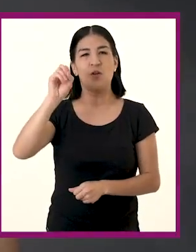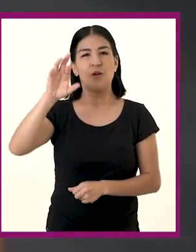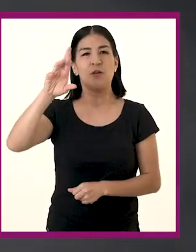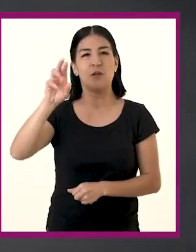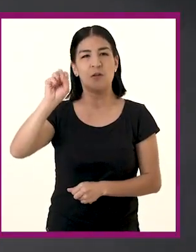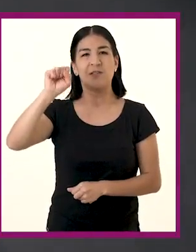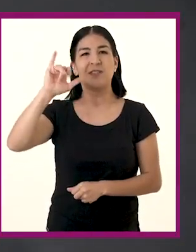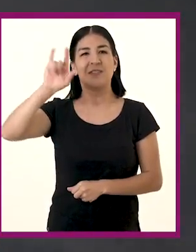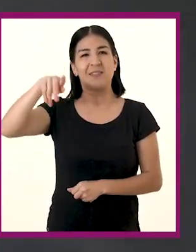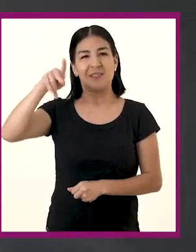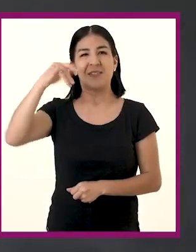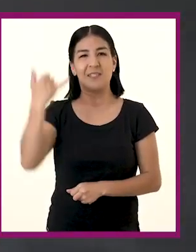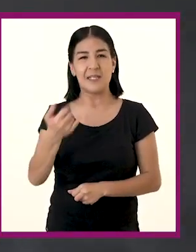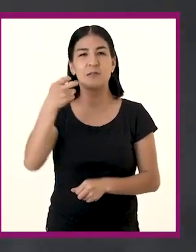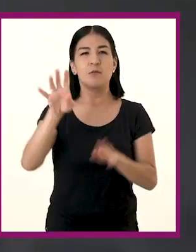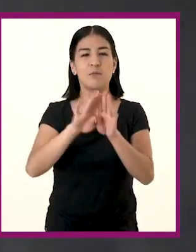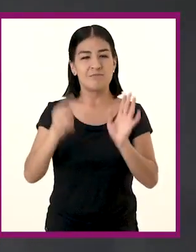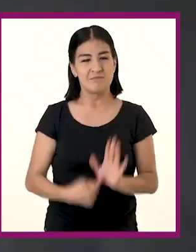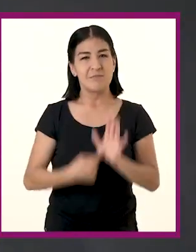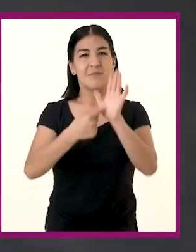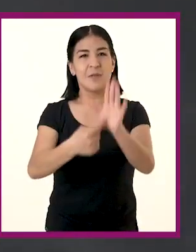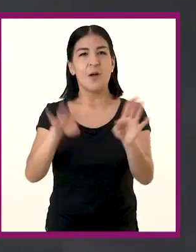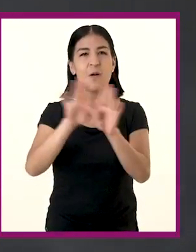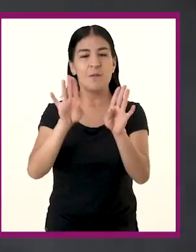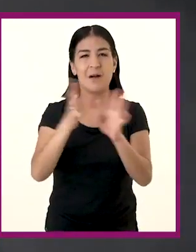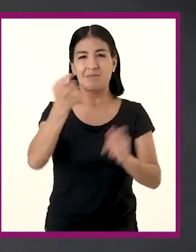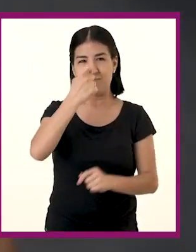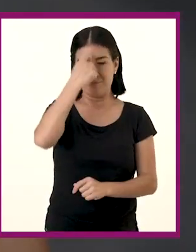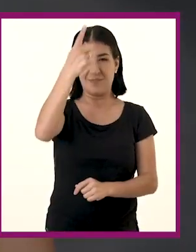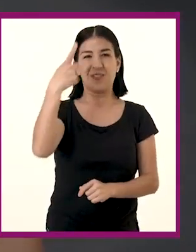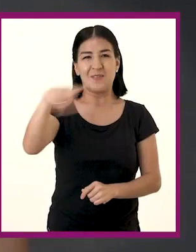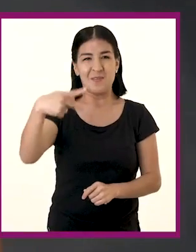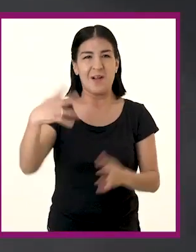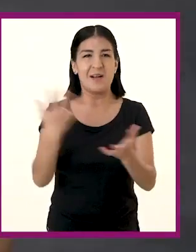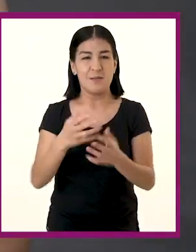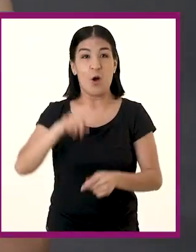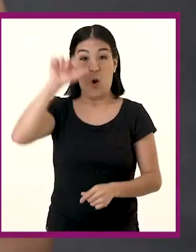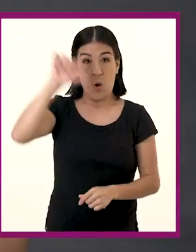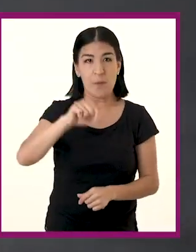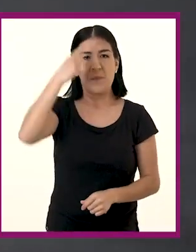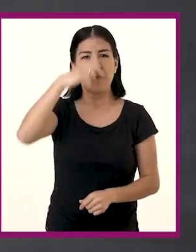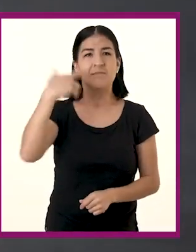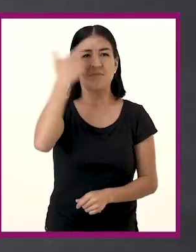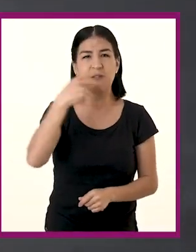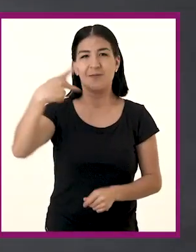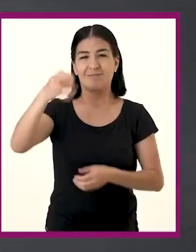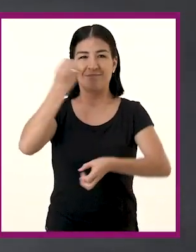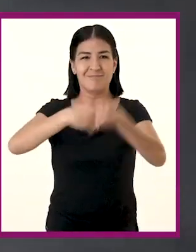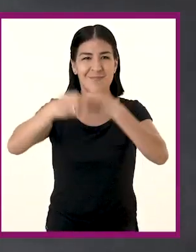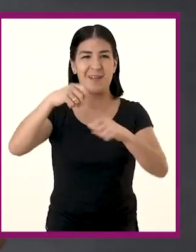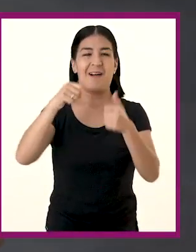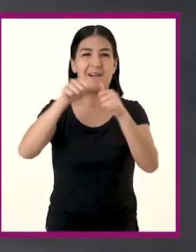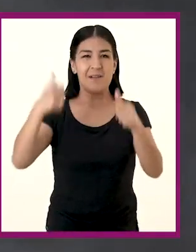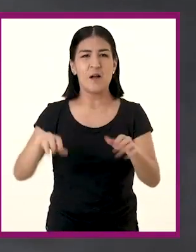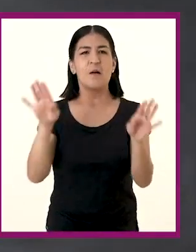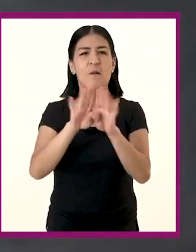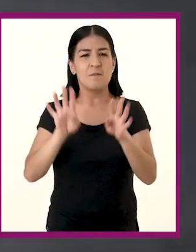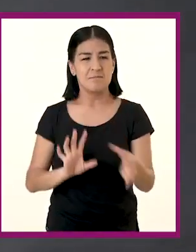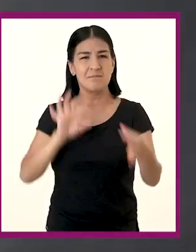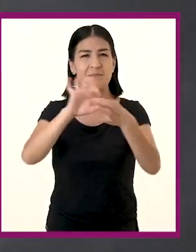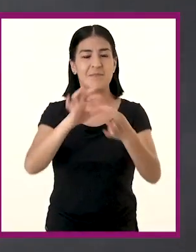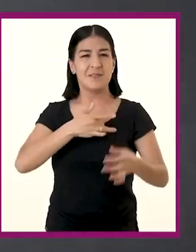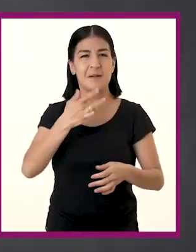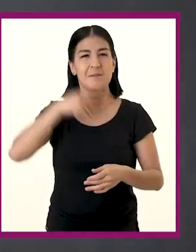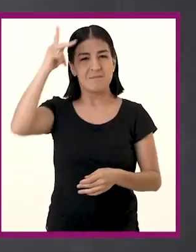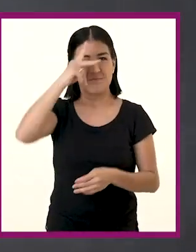de Jodorowsky está plagado de simbolismo y manifiesta una atmósfera creativa propia. Hoy revisaremos algunas de sus obras y la